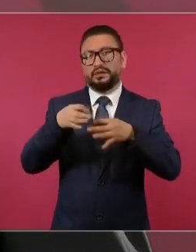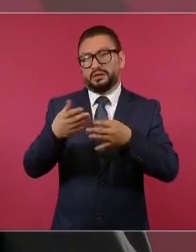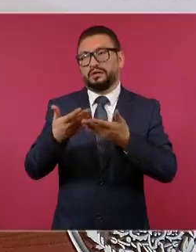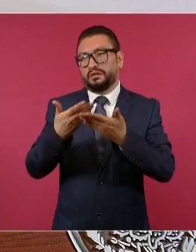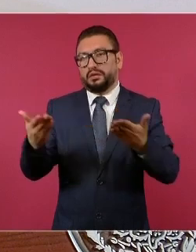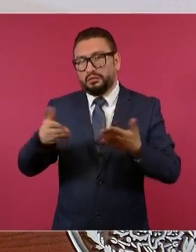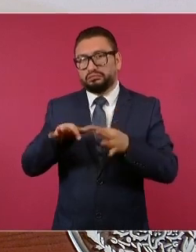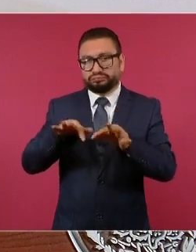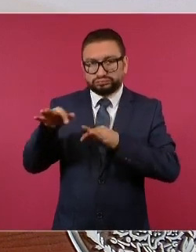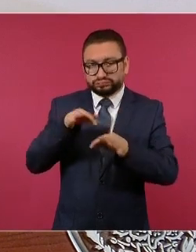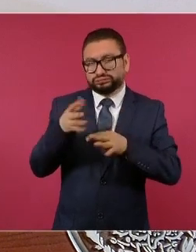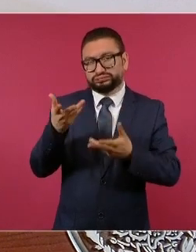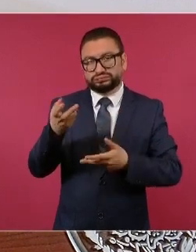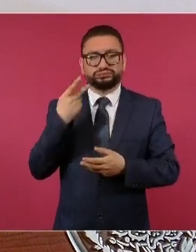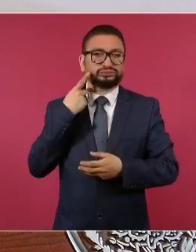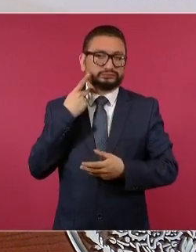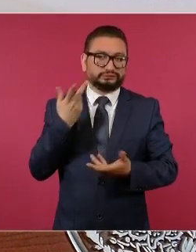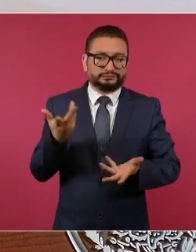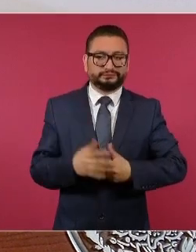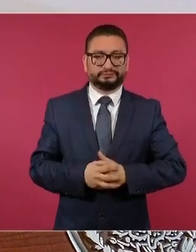oficios.